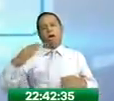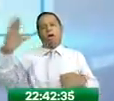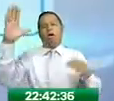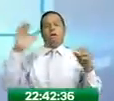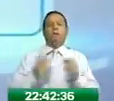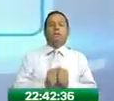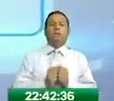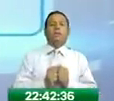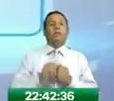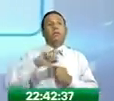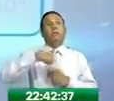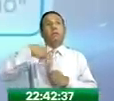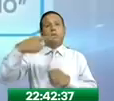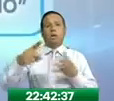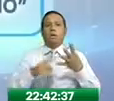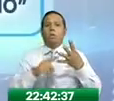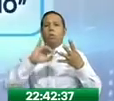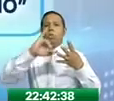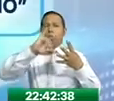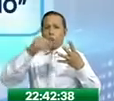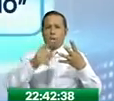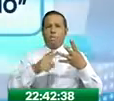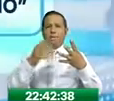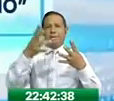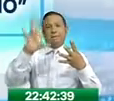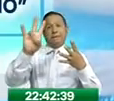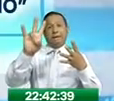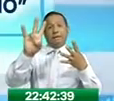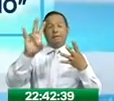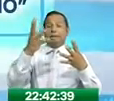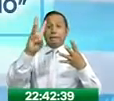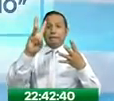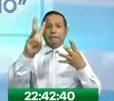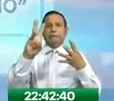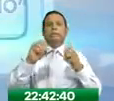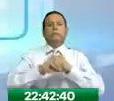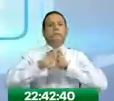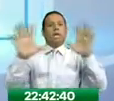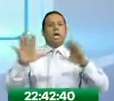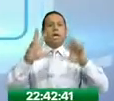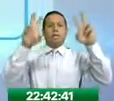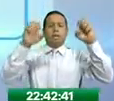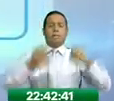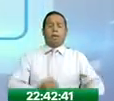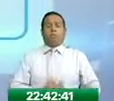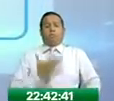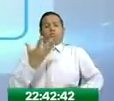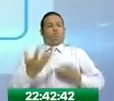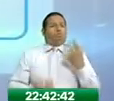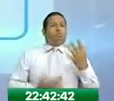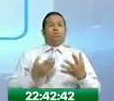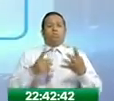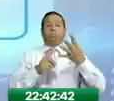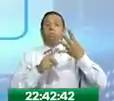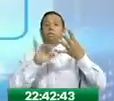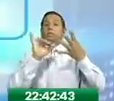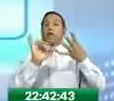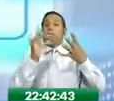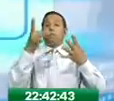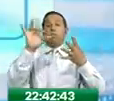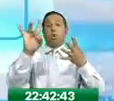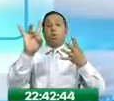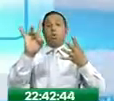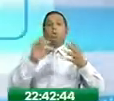jueves 16 a las 10 de la mañana el Festival de Oratoria. Mientras que el sábado 18 la tercera ciclorruta